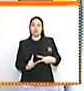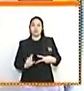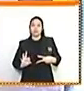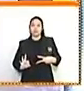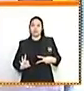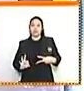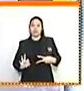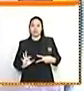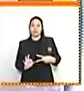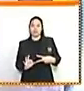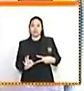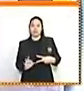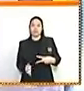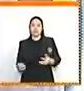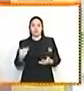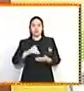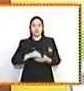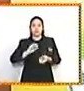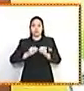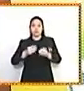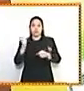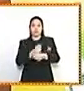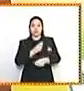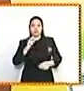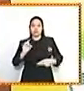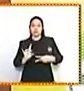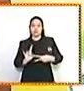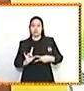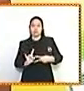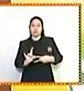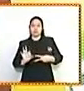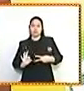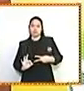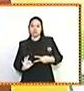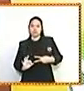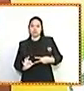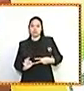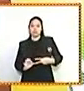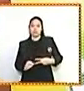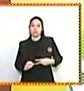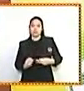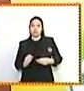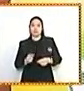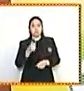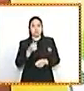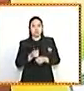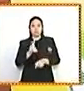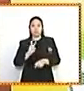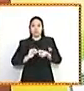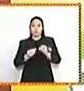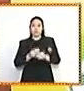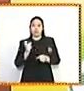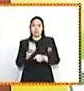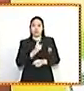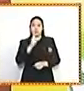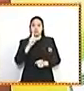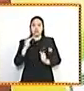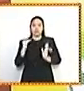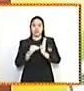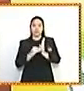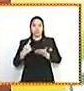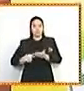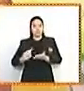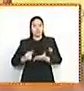9, número ganador 19. Los números premiados son el 18 y el 19. Si acertaron estos dos números, ganaron 4.000 veces